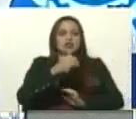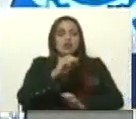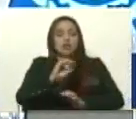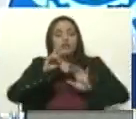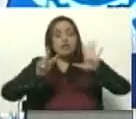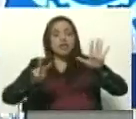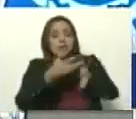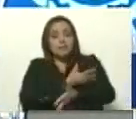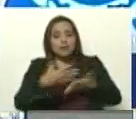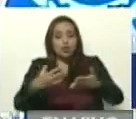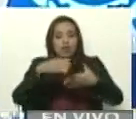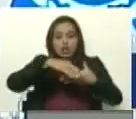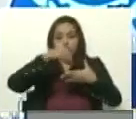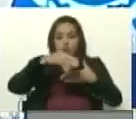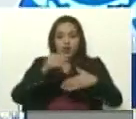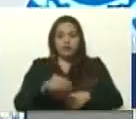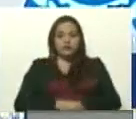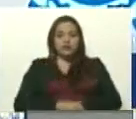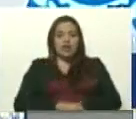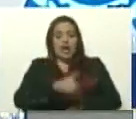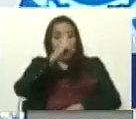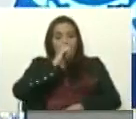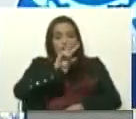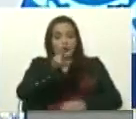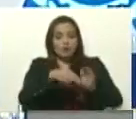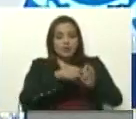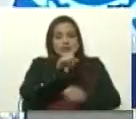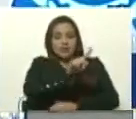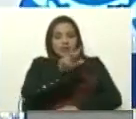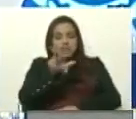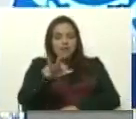65.607 millones de dólares, en el año 2013 de